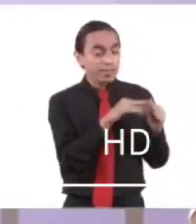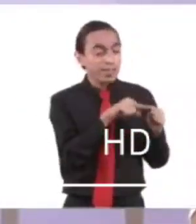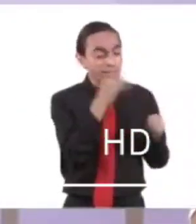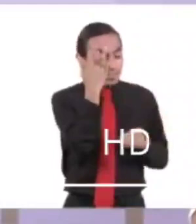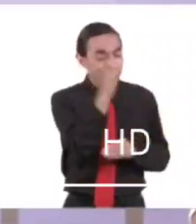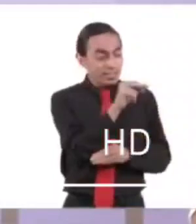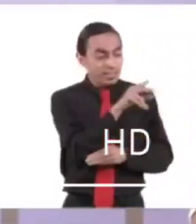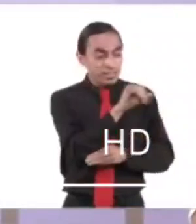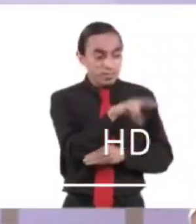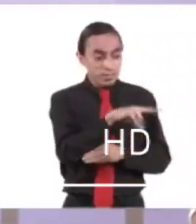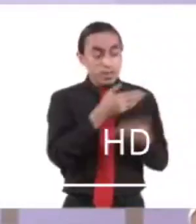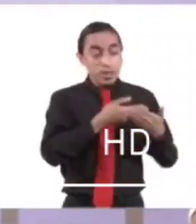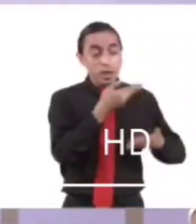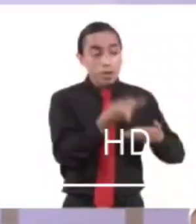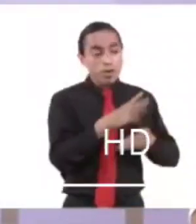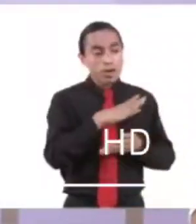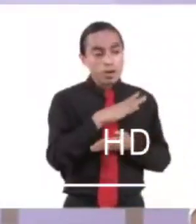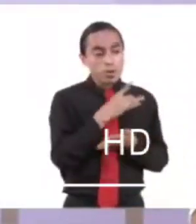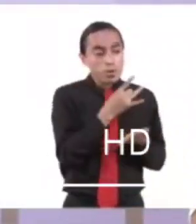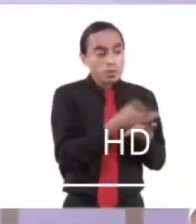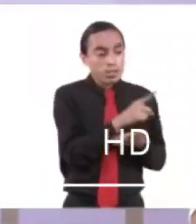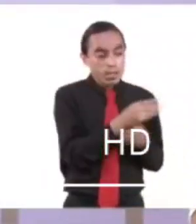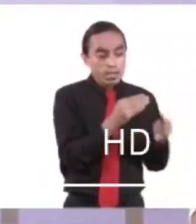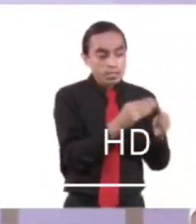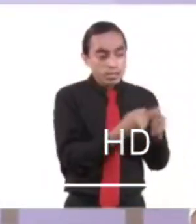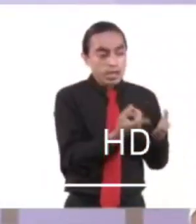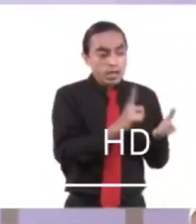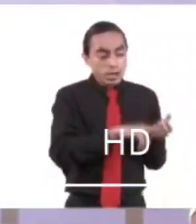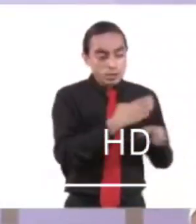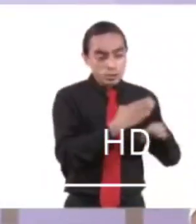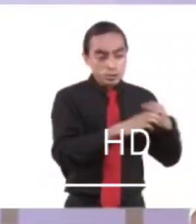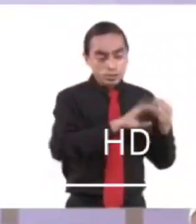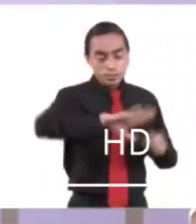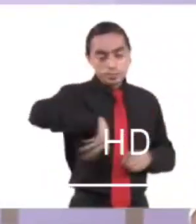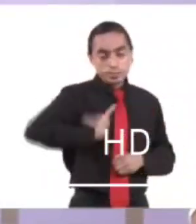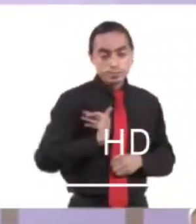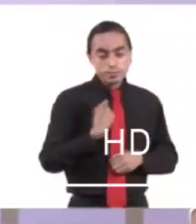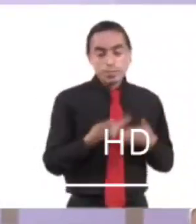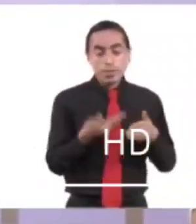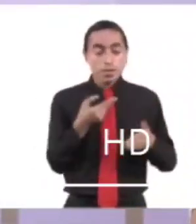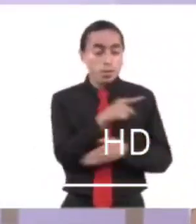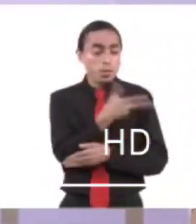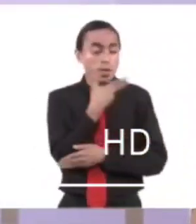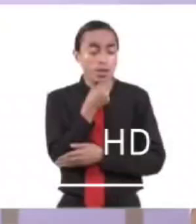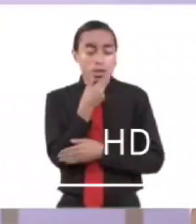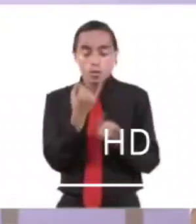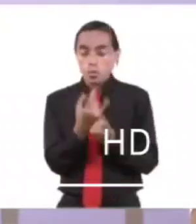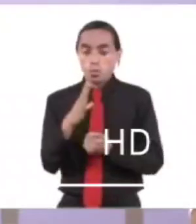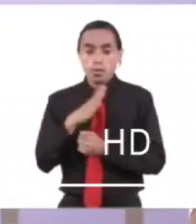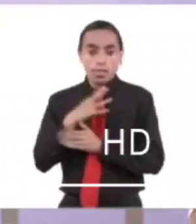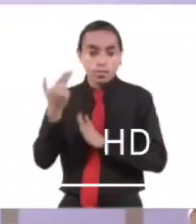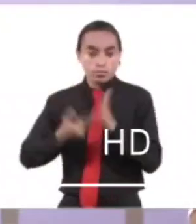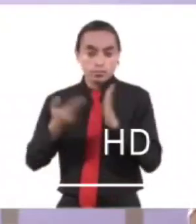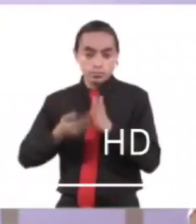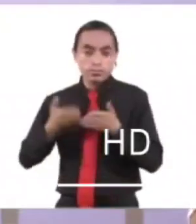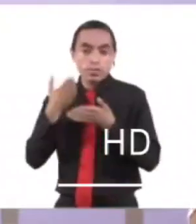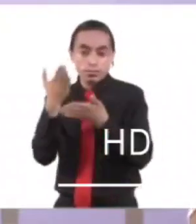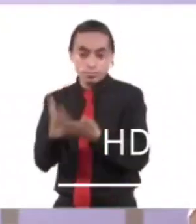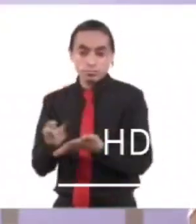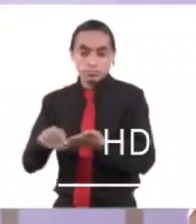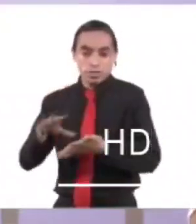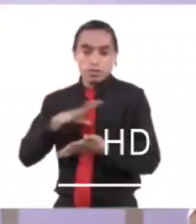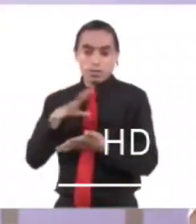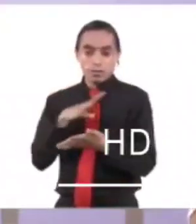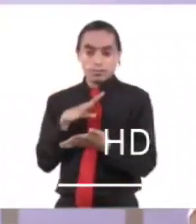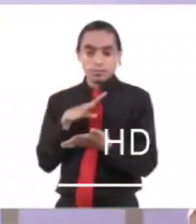convertida virtualmente en bodega. También le gustaba acudir a un taller de gráfica ubicado en la